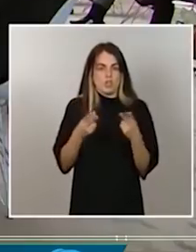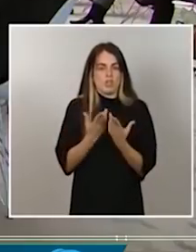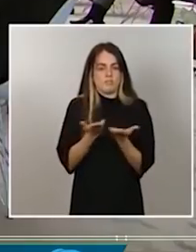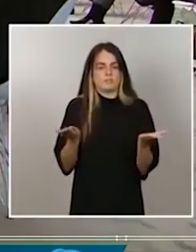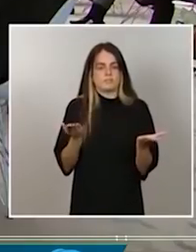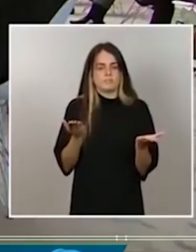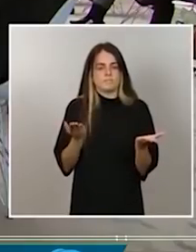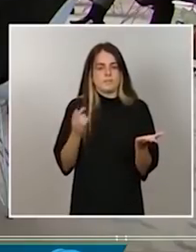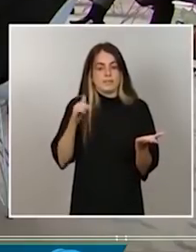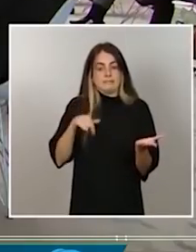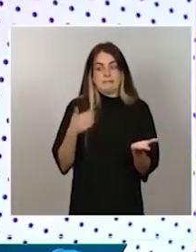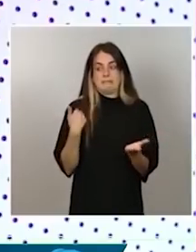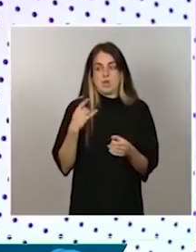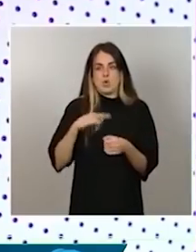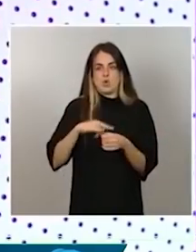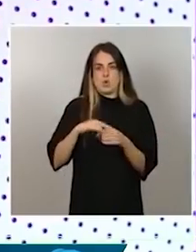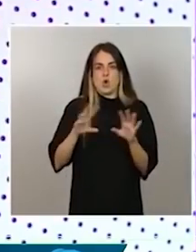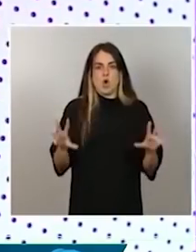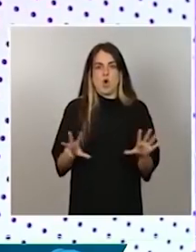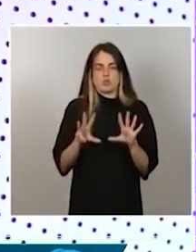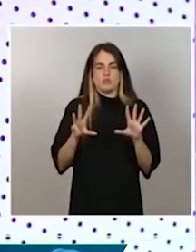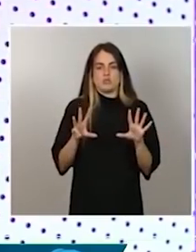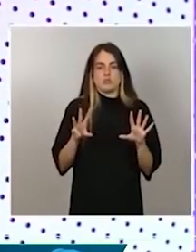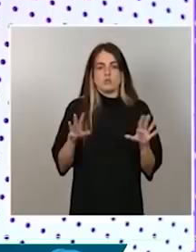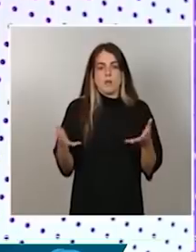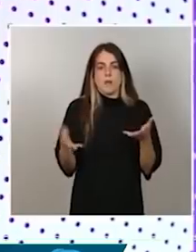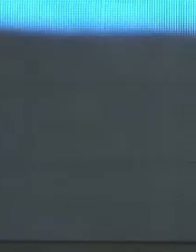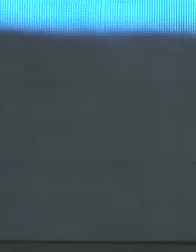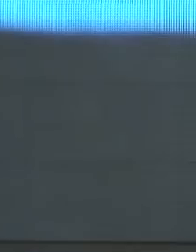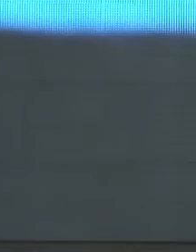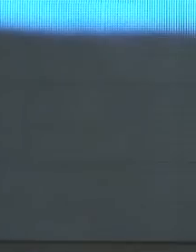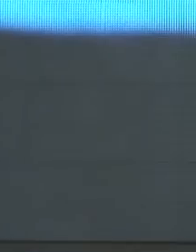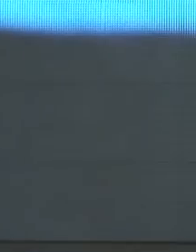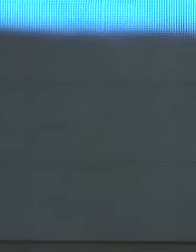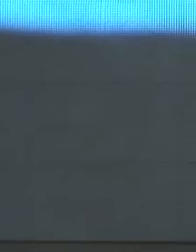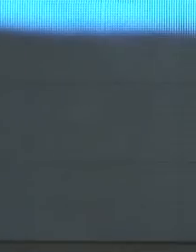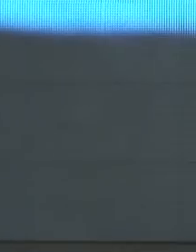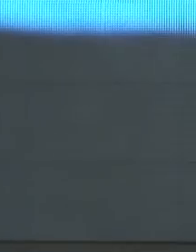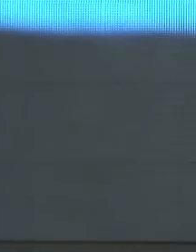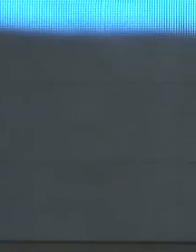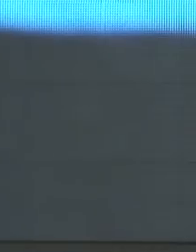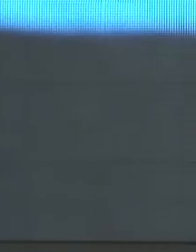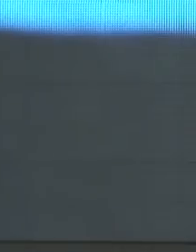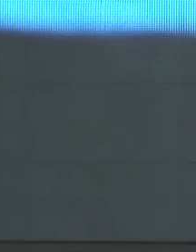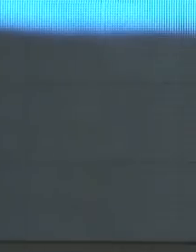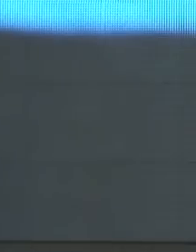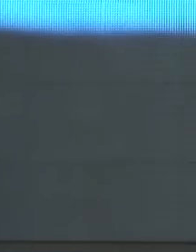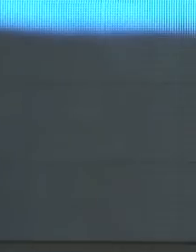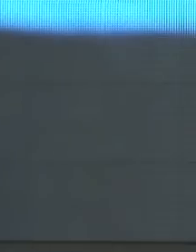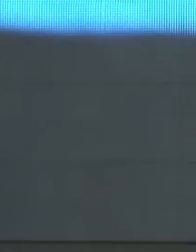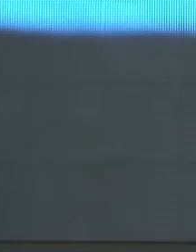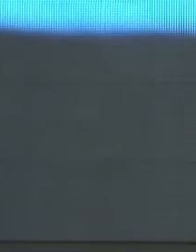supuesto a toda esta patulea que van con ellos hoy en el liberal usted misma en un artículo señala a este